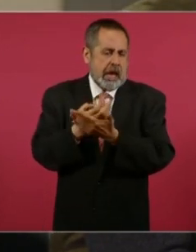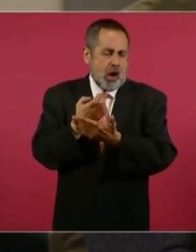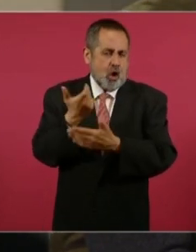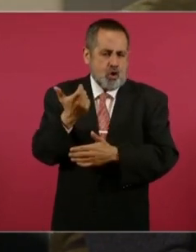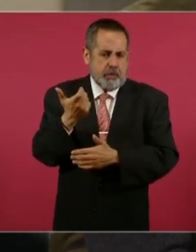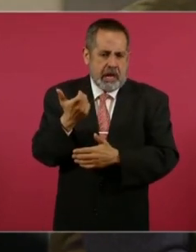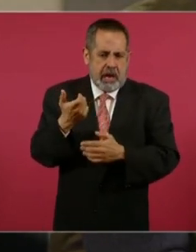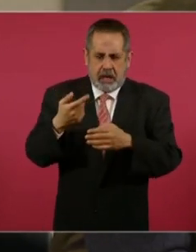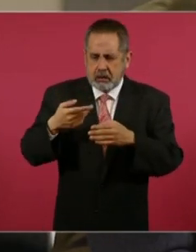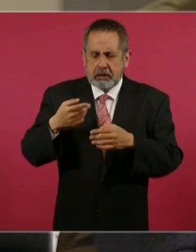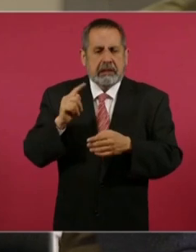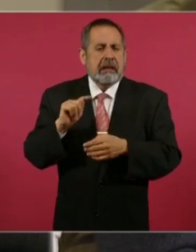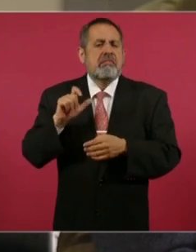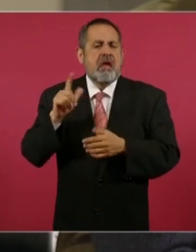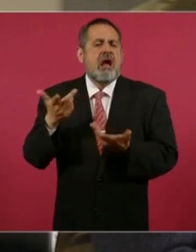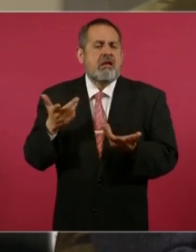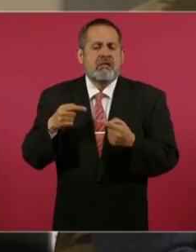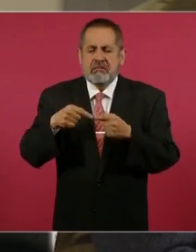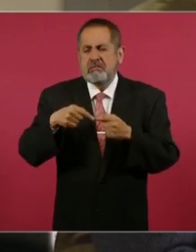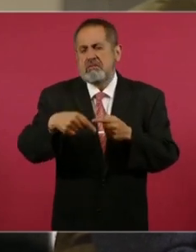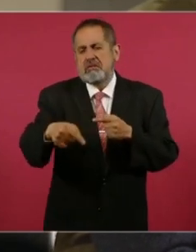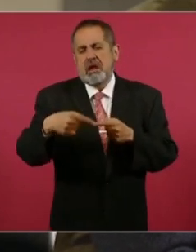estos últimos meses?